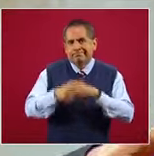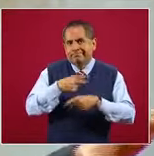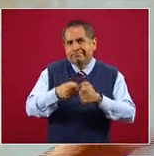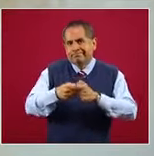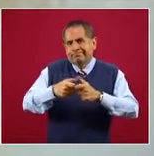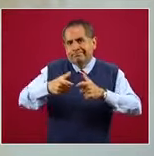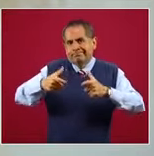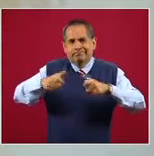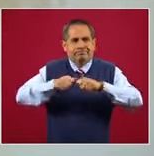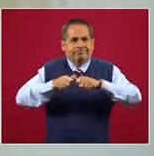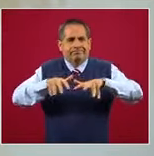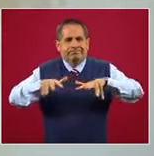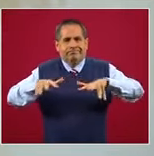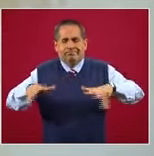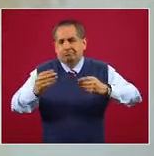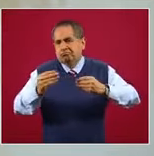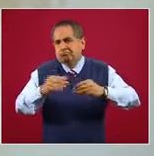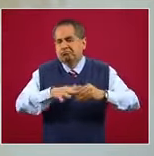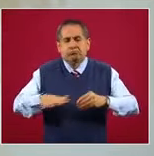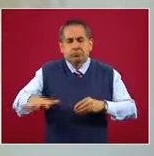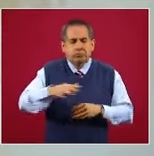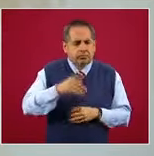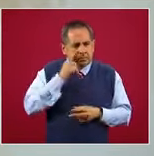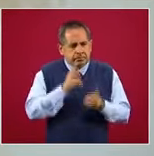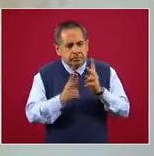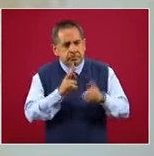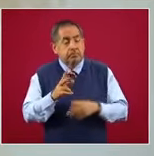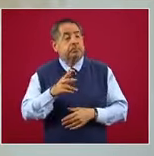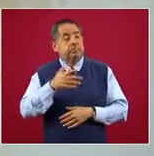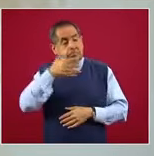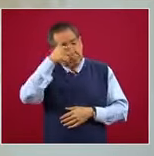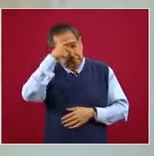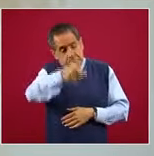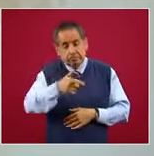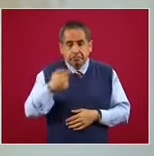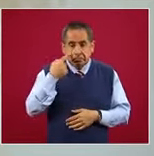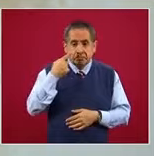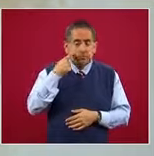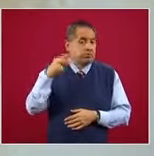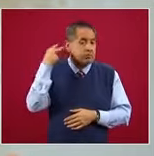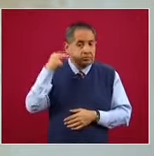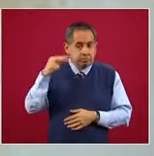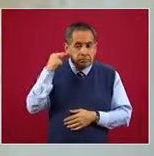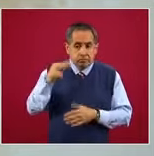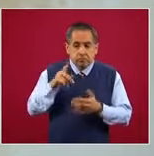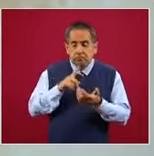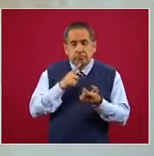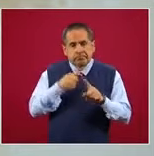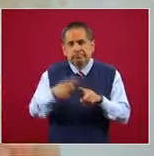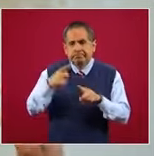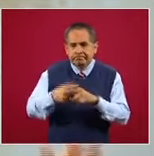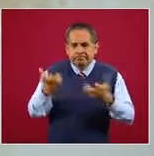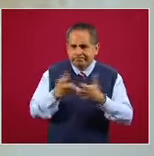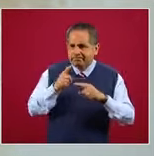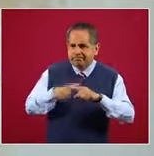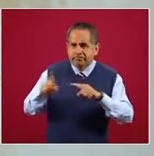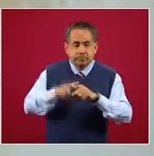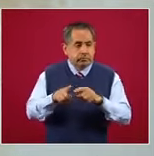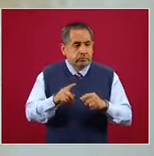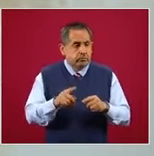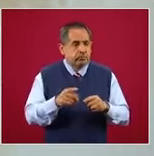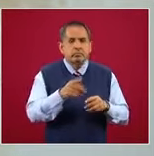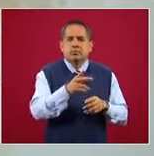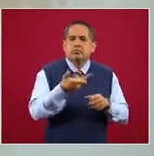y también de dispersión de la epidemia. Y me dio gusto saber que en Veracruz están trabajando en varios frentes, están abriendo